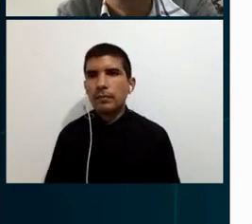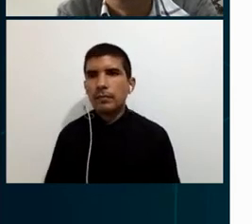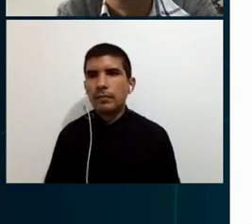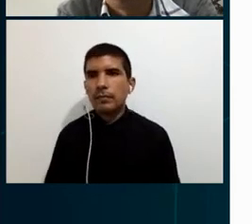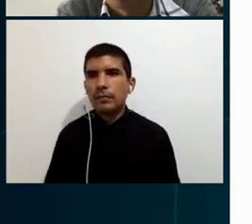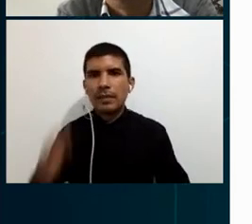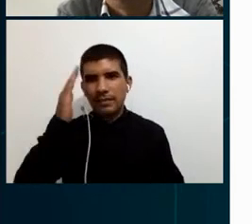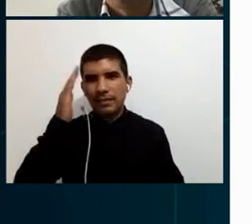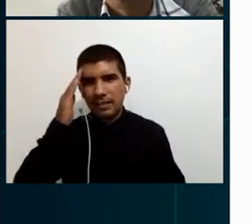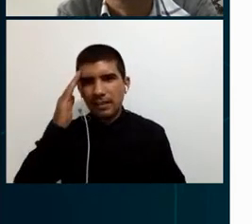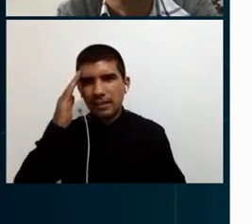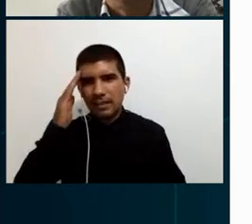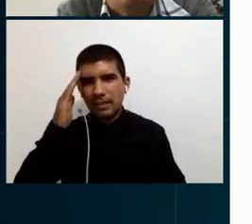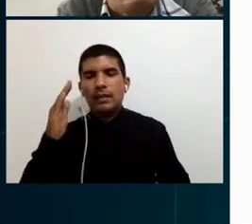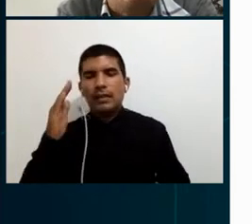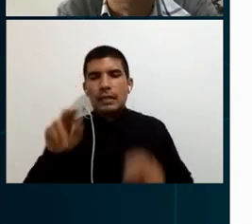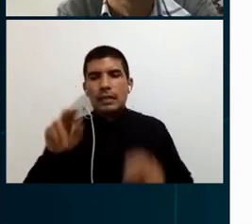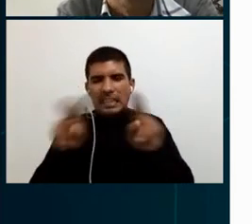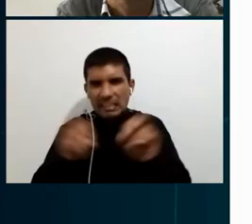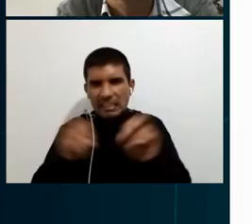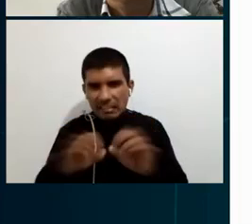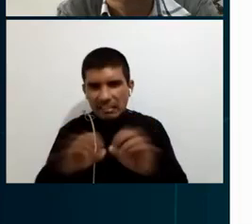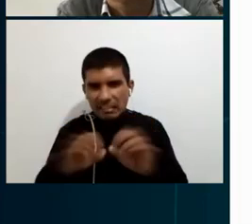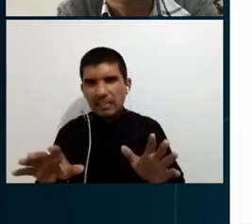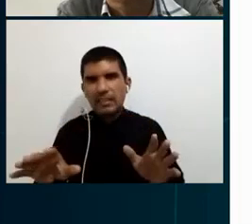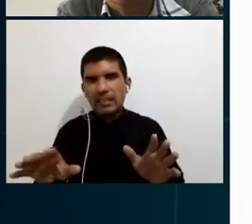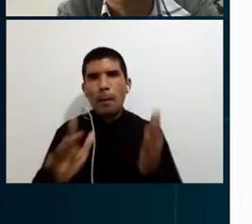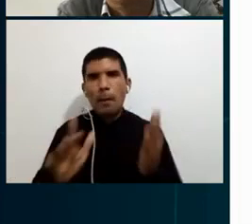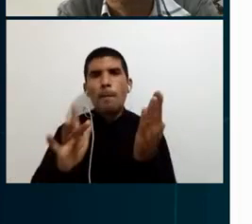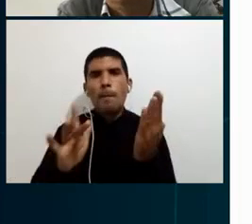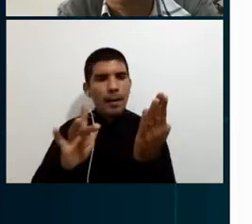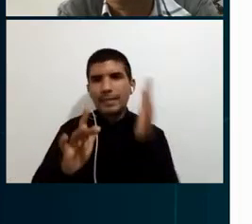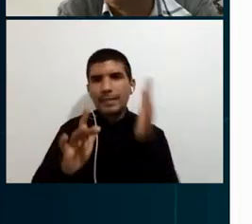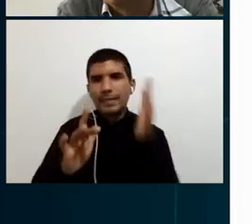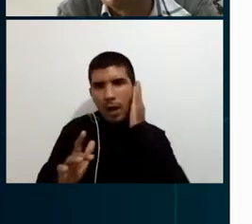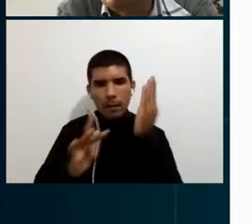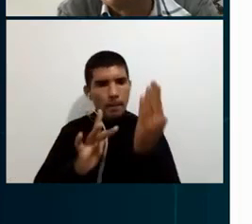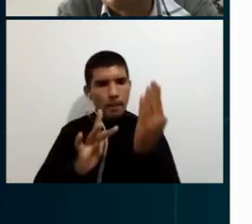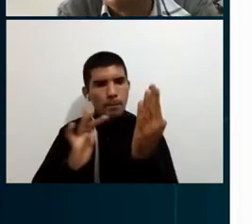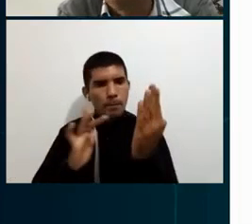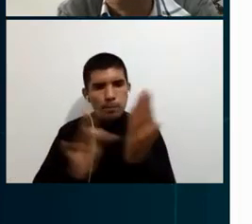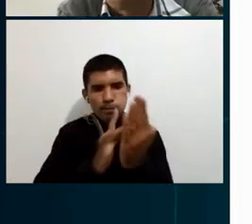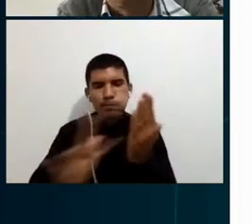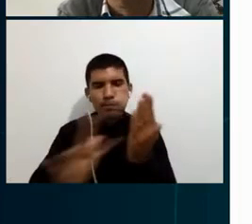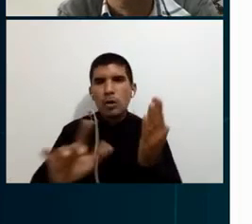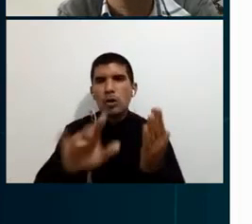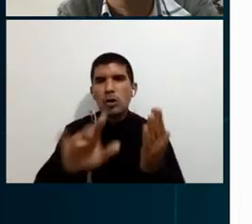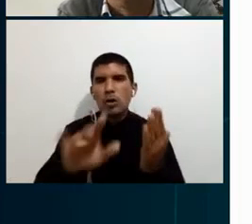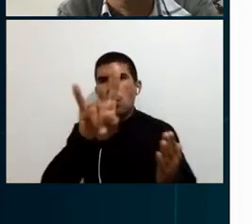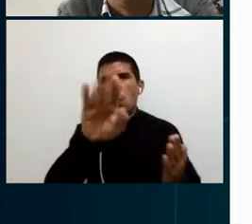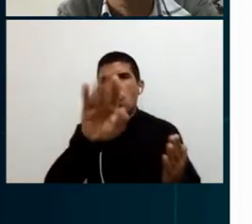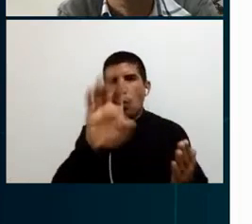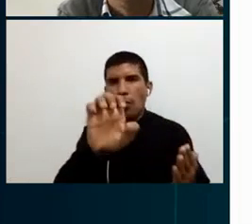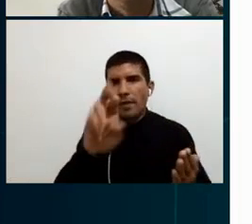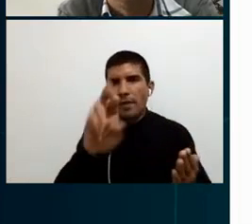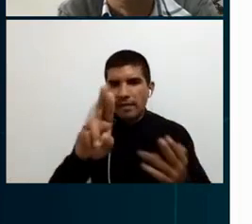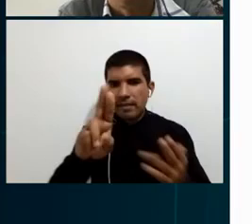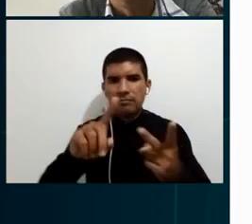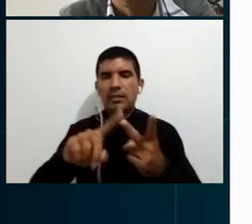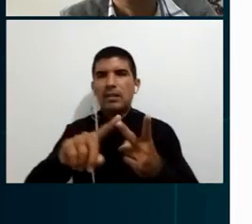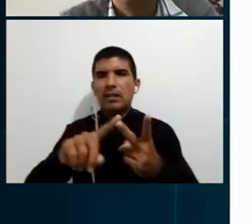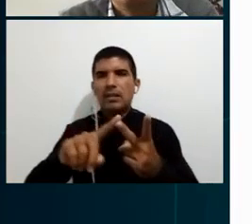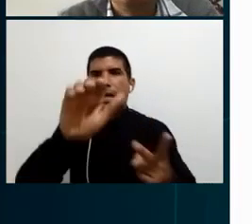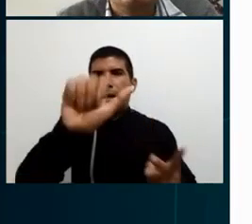Airbnb, las de Amazon, digamos que son como centros comerciales o marketplace de manera electrónica